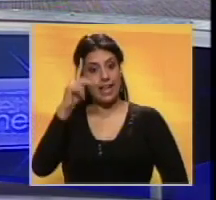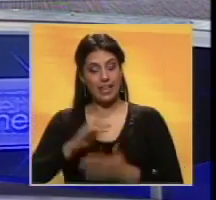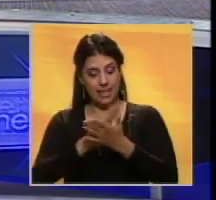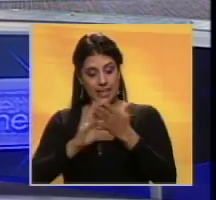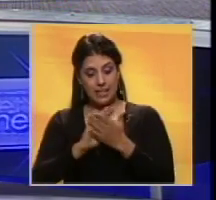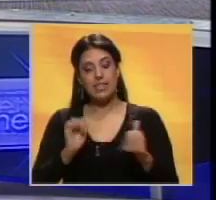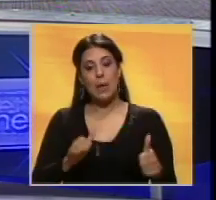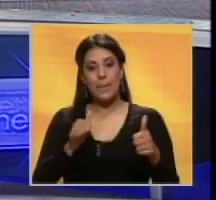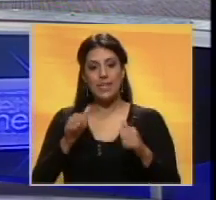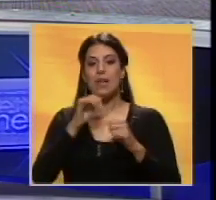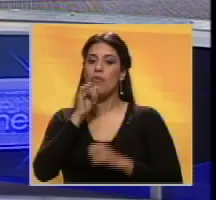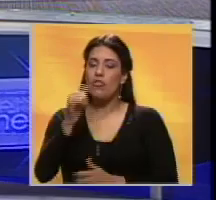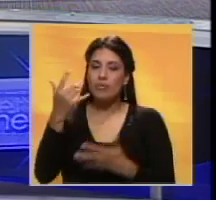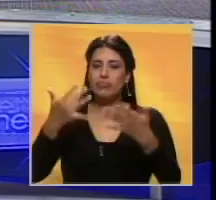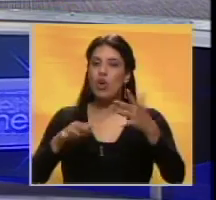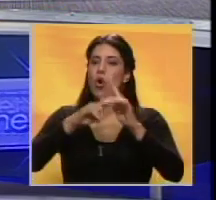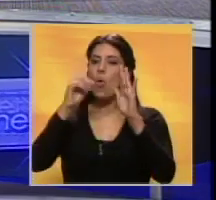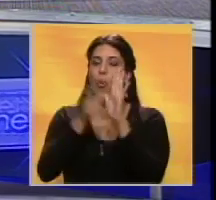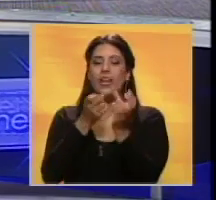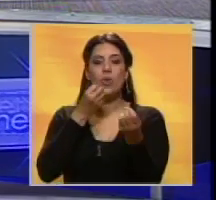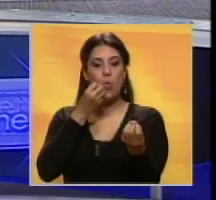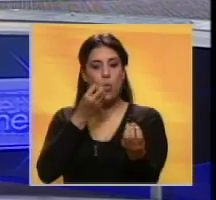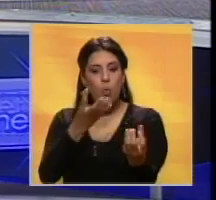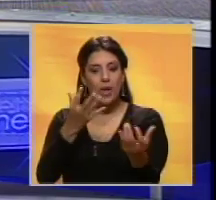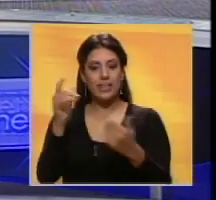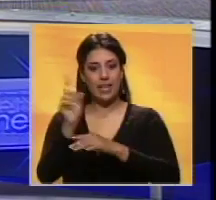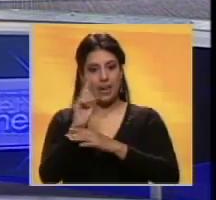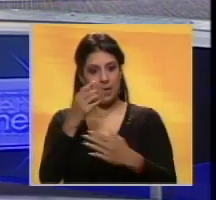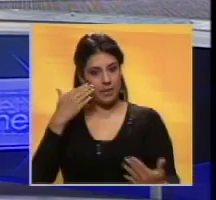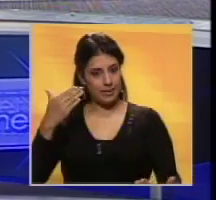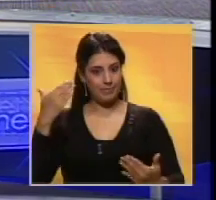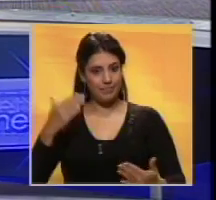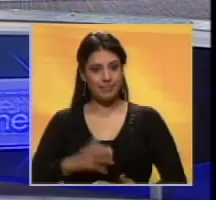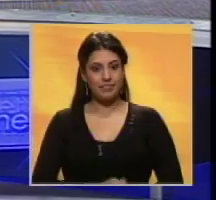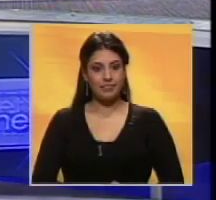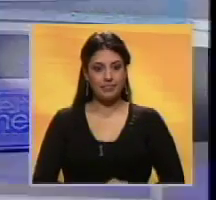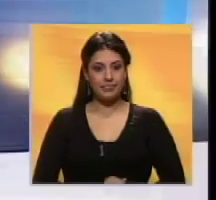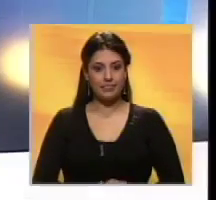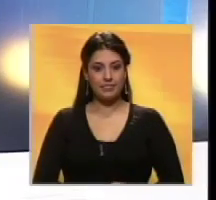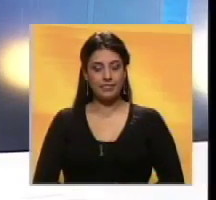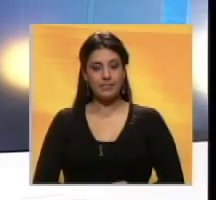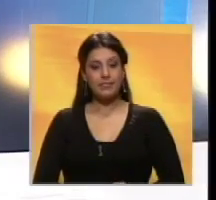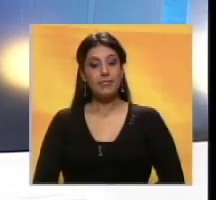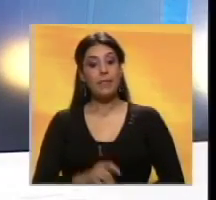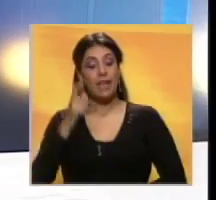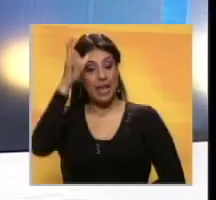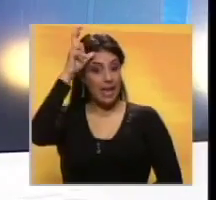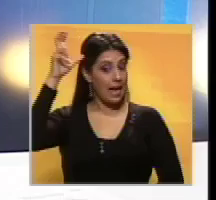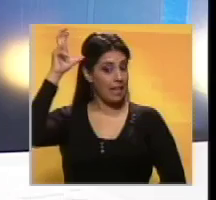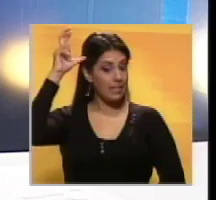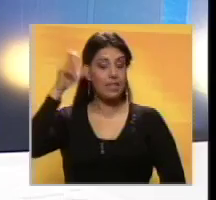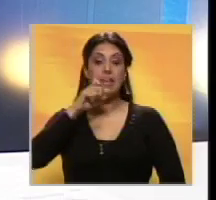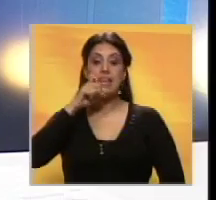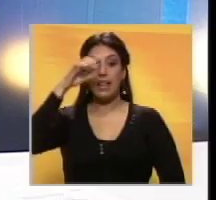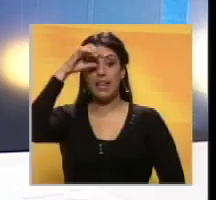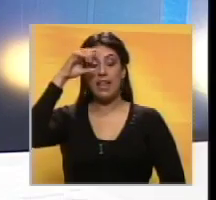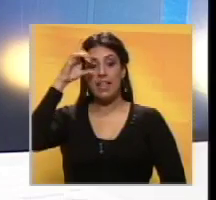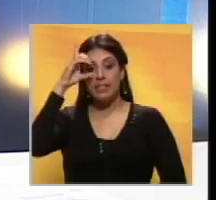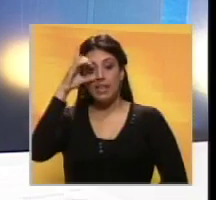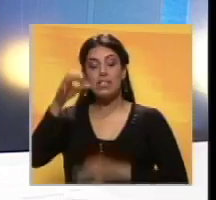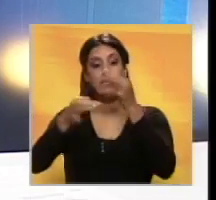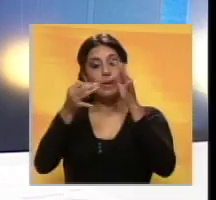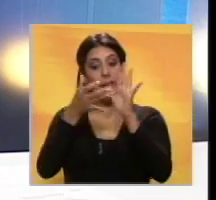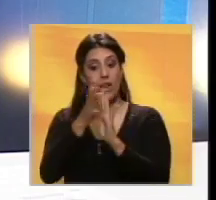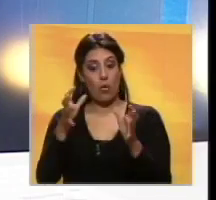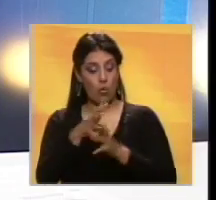quien les saluda, Endrina Yepes. Comenzamos a revisar las informaciones y lo hacemos de inmediato. La canciller de la República, Delcy Rodríguez,